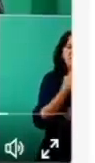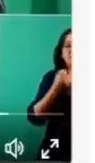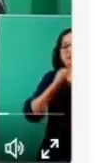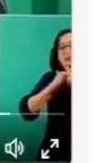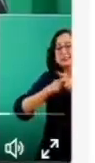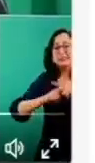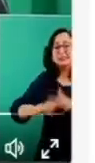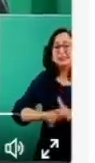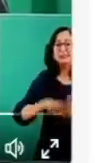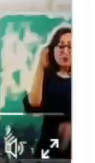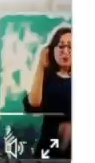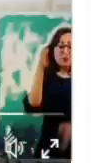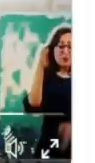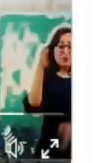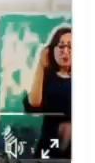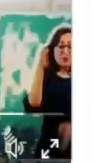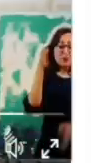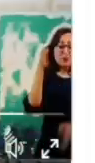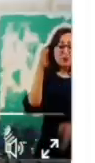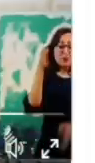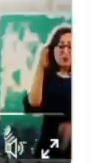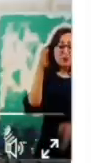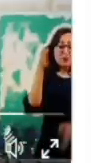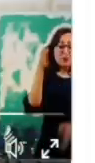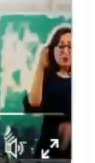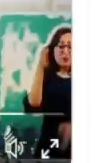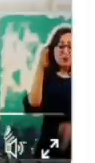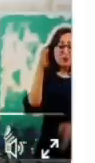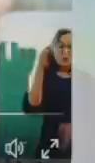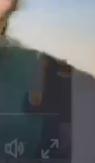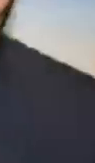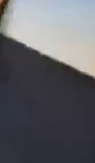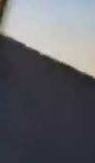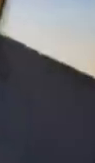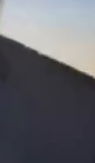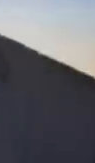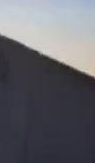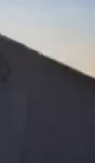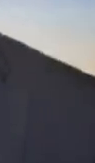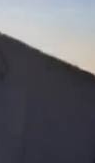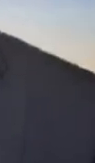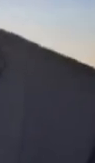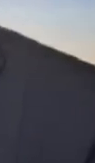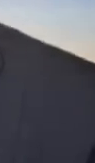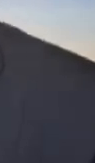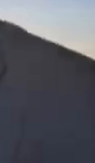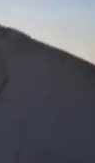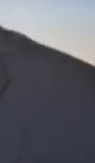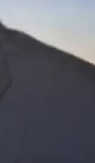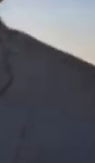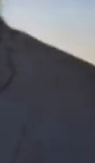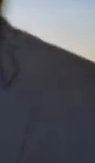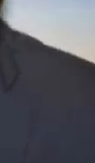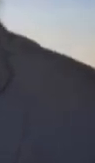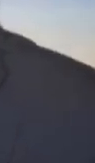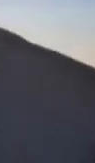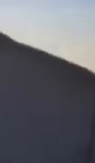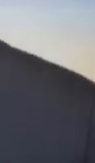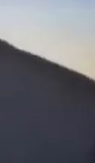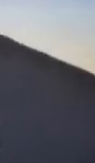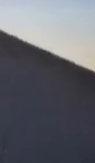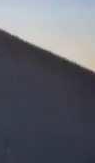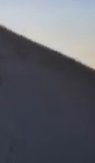en estos casos. Pues ahí está el planteamiento del presidente López Obrador tratando de arreglar en la mesa lo que los